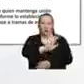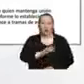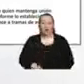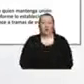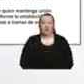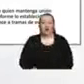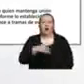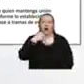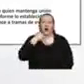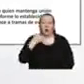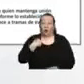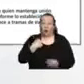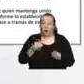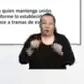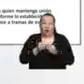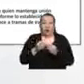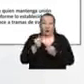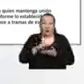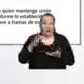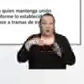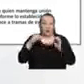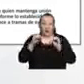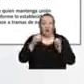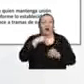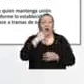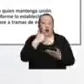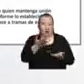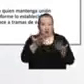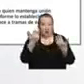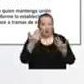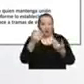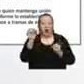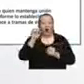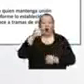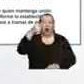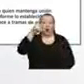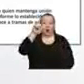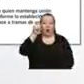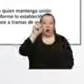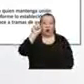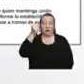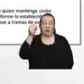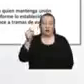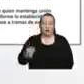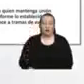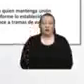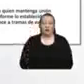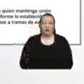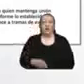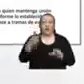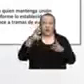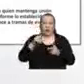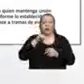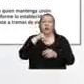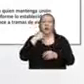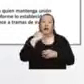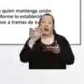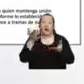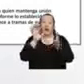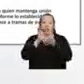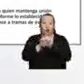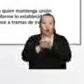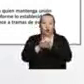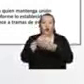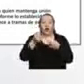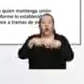misma la vida o de horas las pobres se presume la propiedad bienes o capitales aquellos casos en los que el cónyuge personas con quien mantengo tienen derecho o